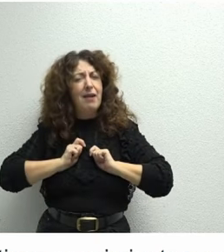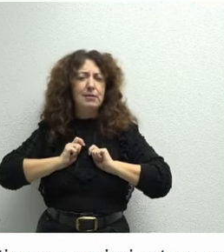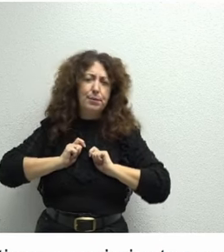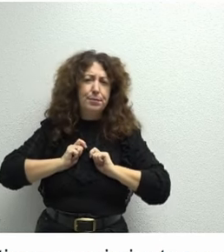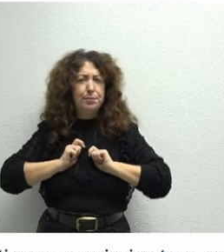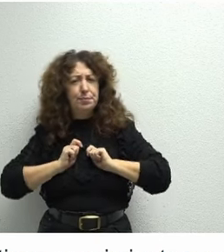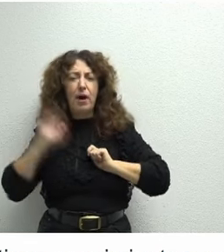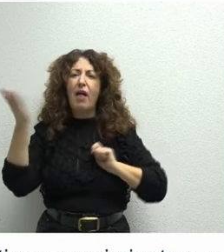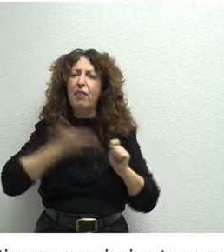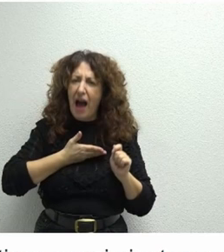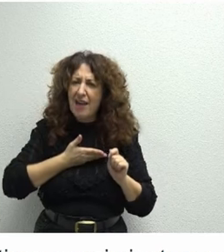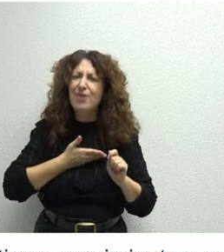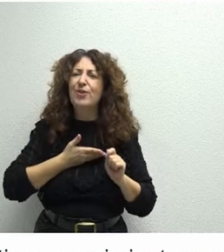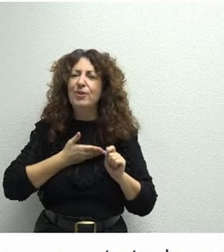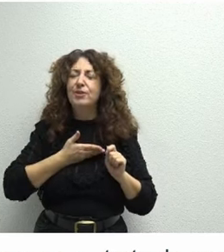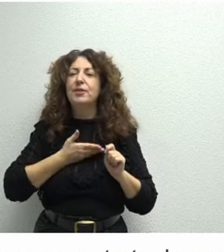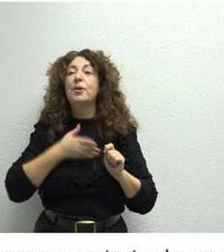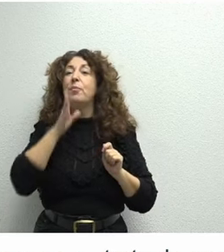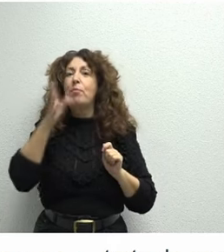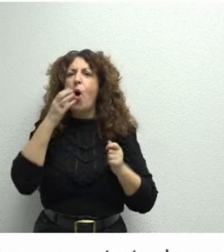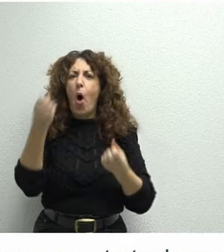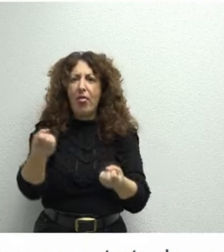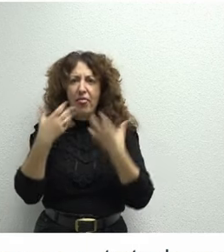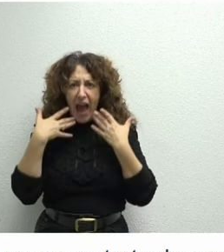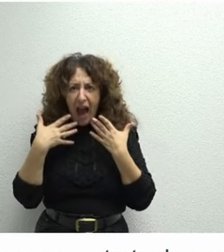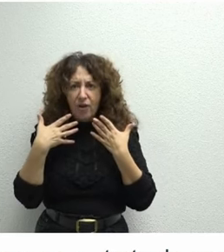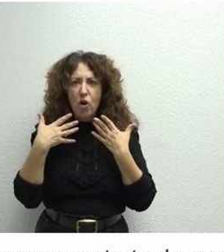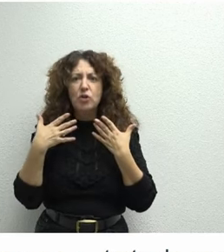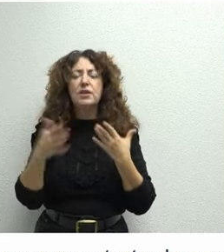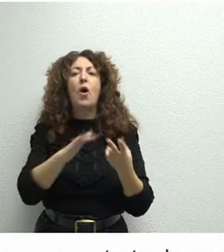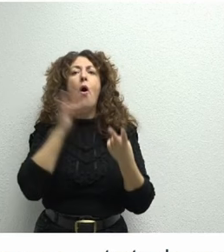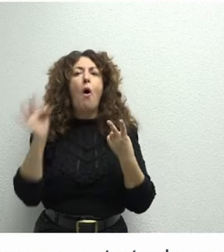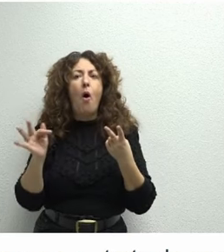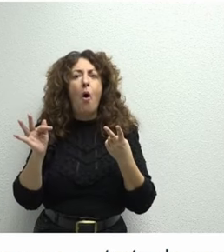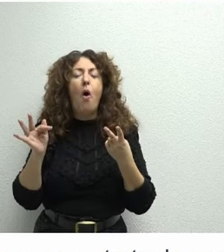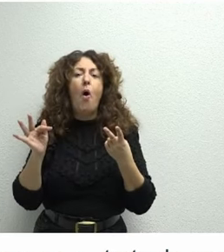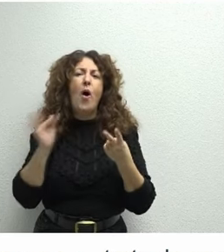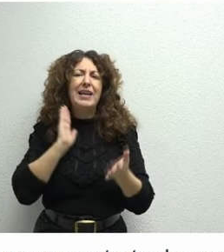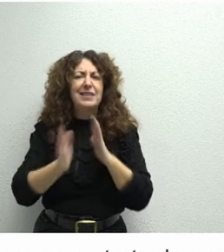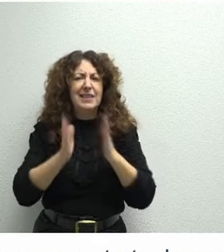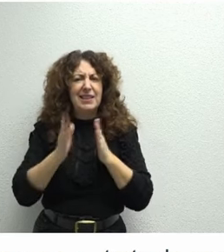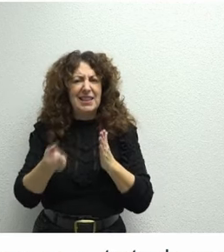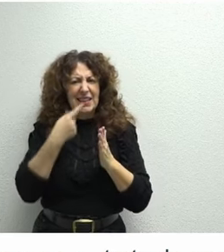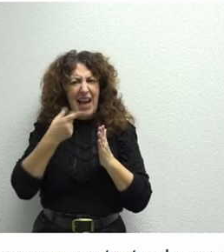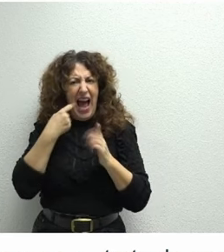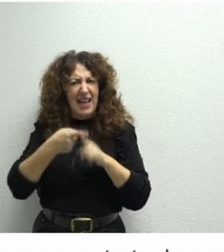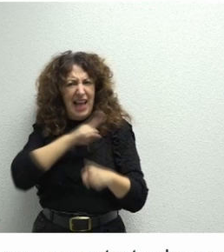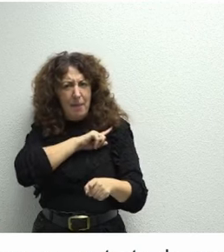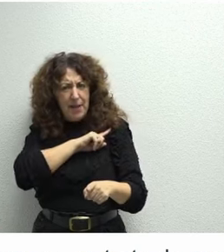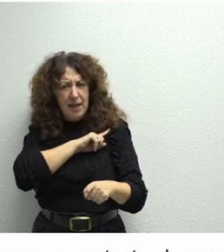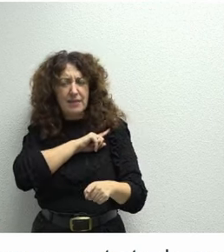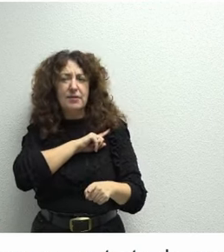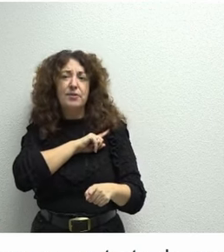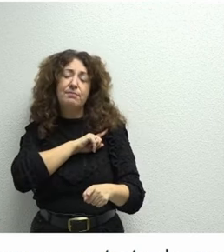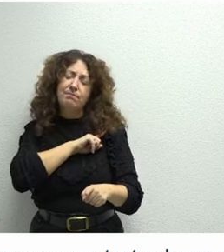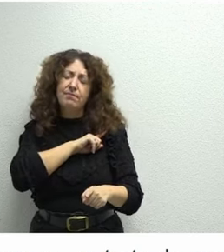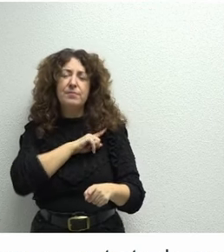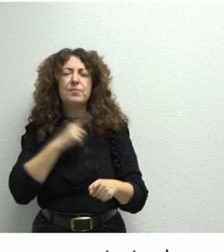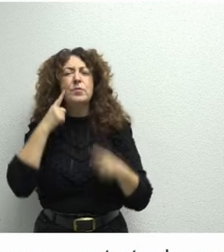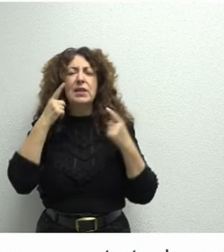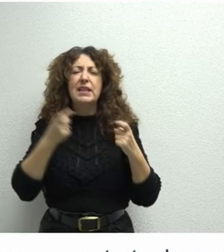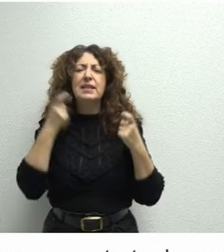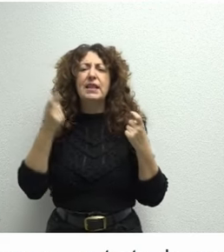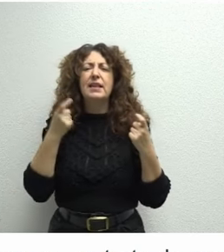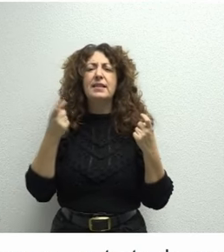bueno pues el tanto a nivel del sobrediagnóstico y sobretratamiento que ya hemos hablado y que en ese sentido bueno pues establecer unos buenos